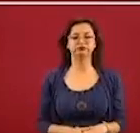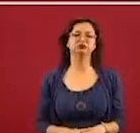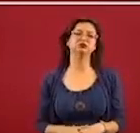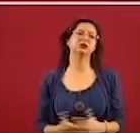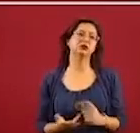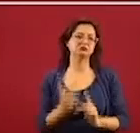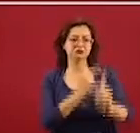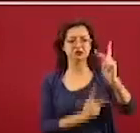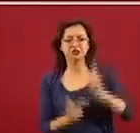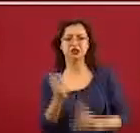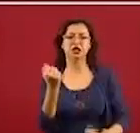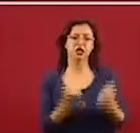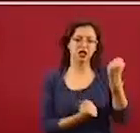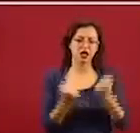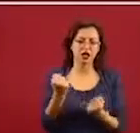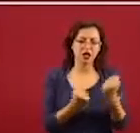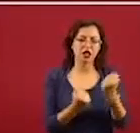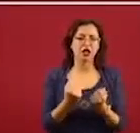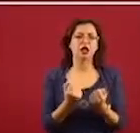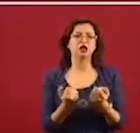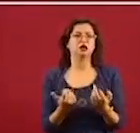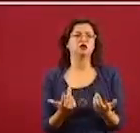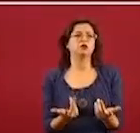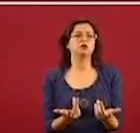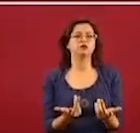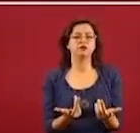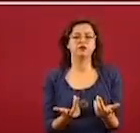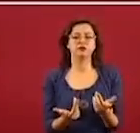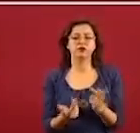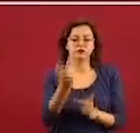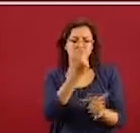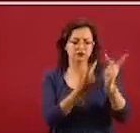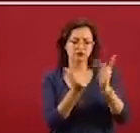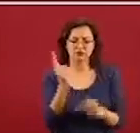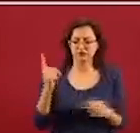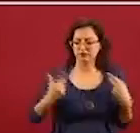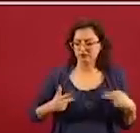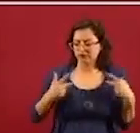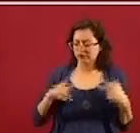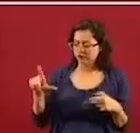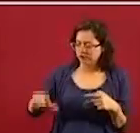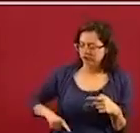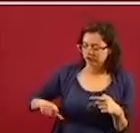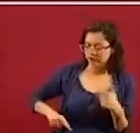vehículos, con servidores públicos,